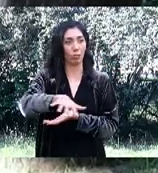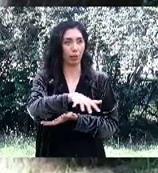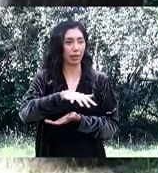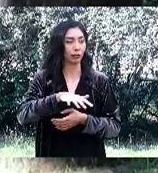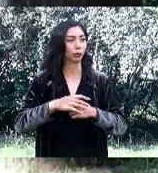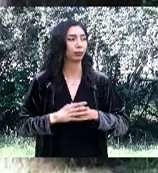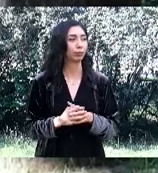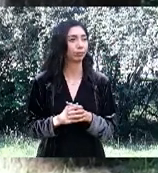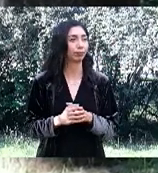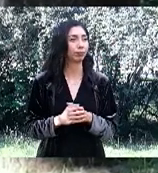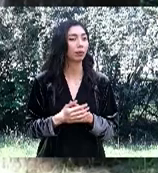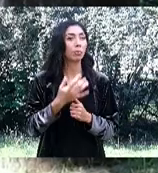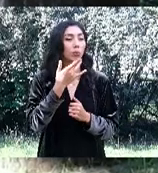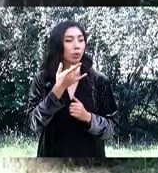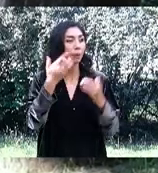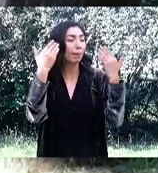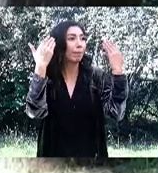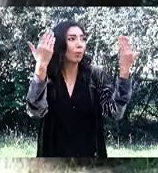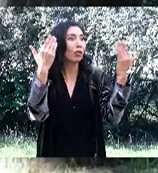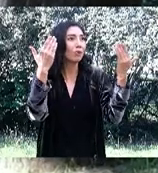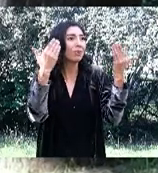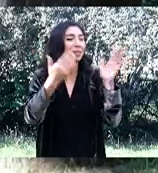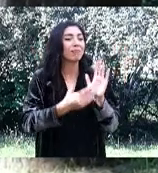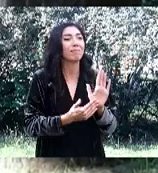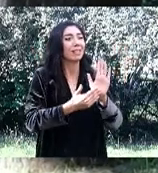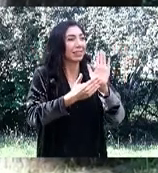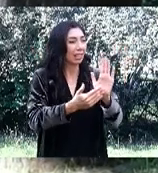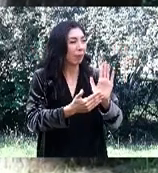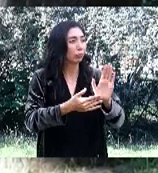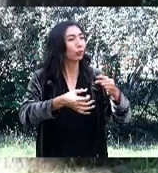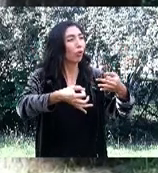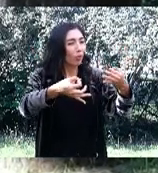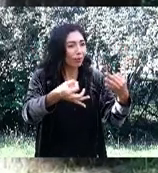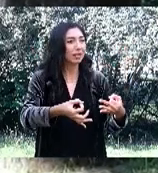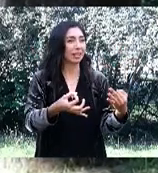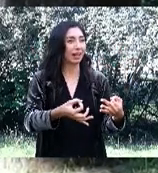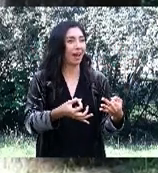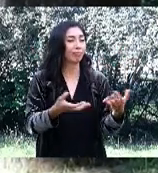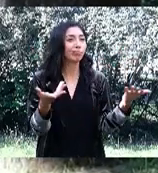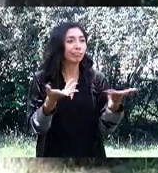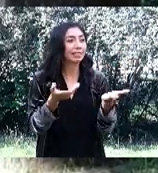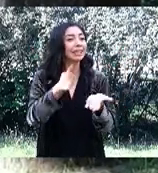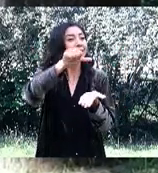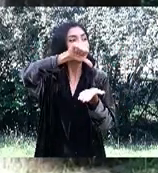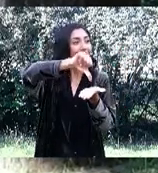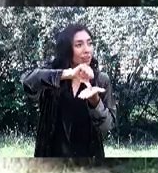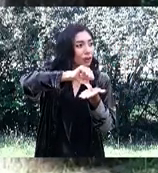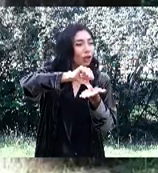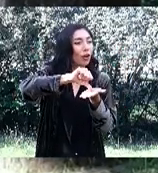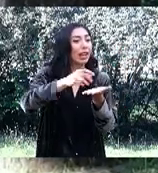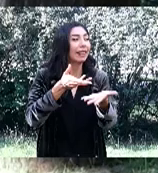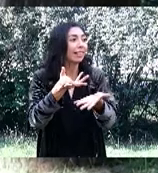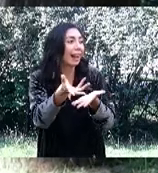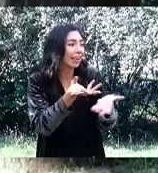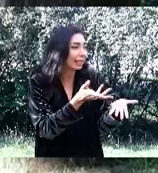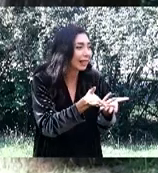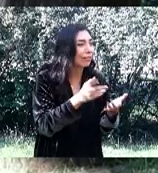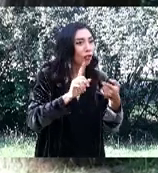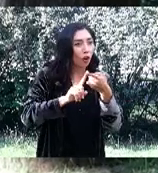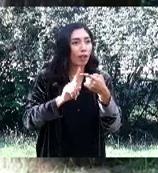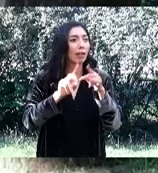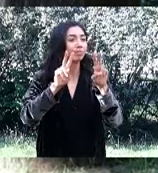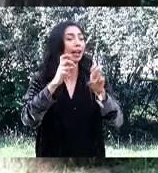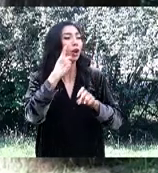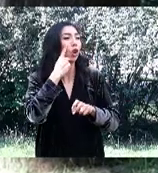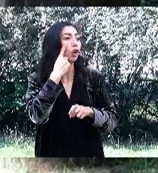encontramos porque por fin les presentamos de manera oficial el centro interactivo de los conocimientos